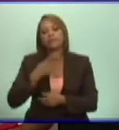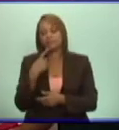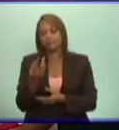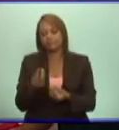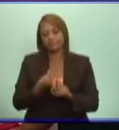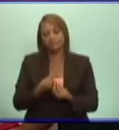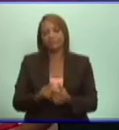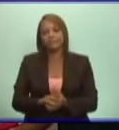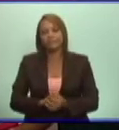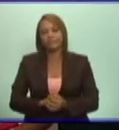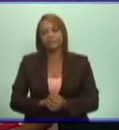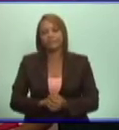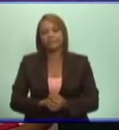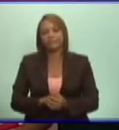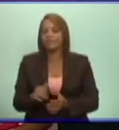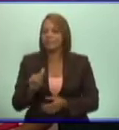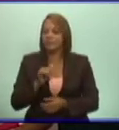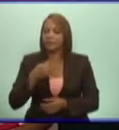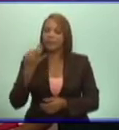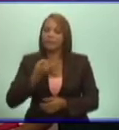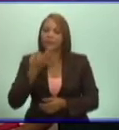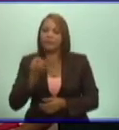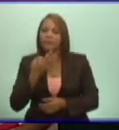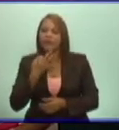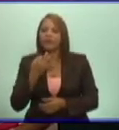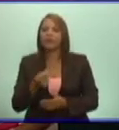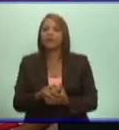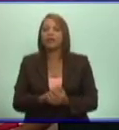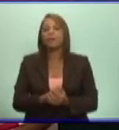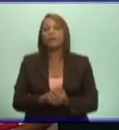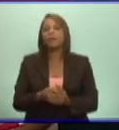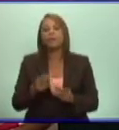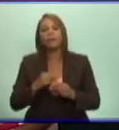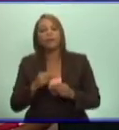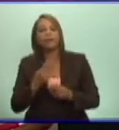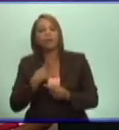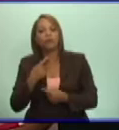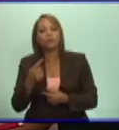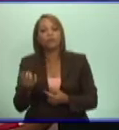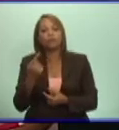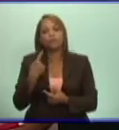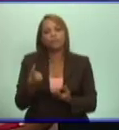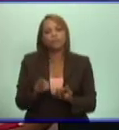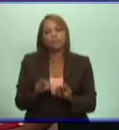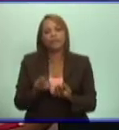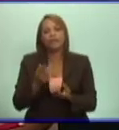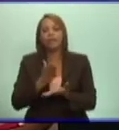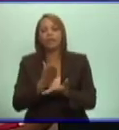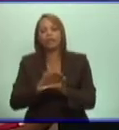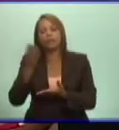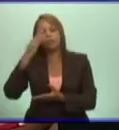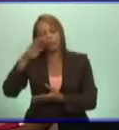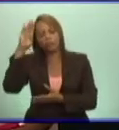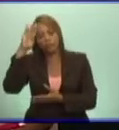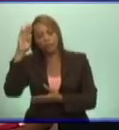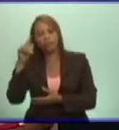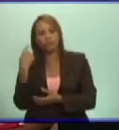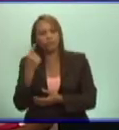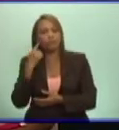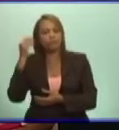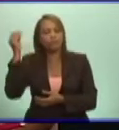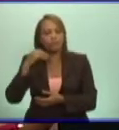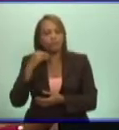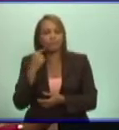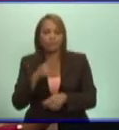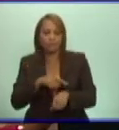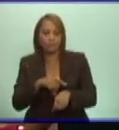tomado. También decirles que hay un pedagogo que para nosotros es referencia en la educación cubana y nosotros lo tenemos presente, y más en